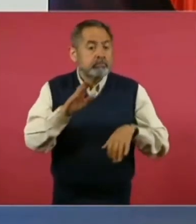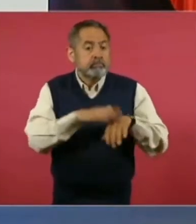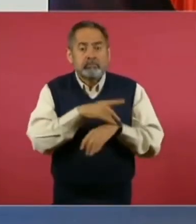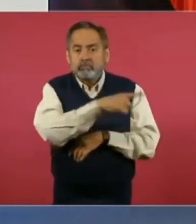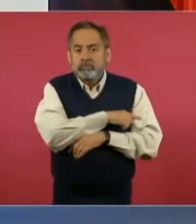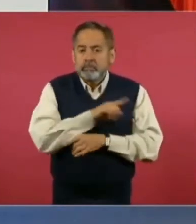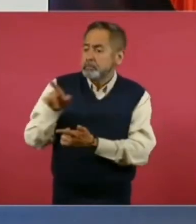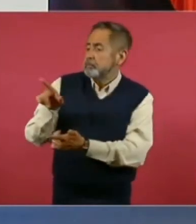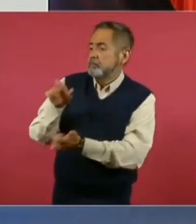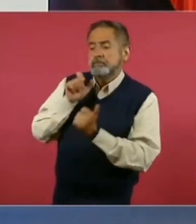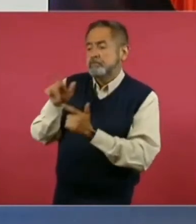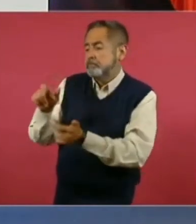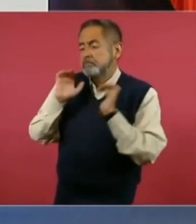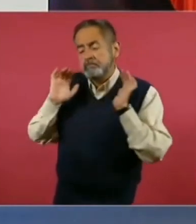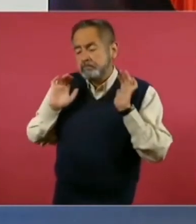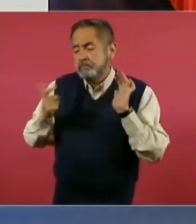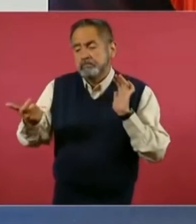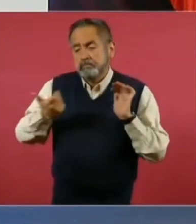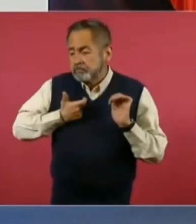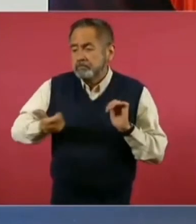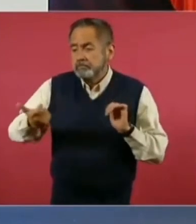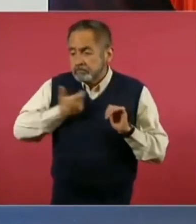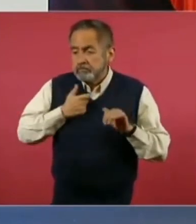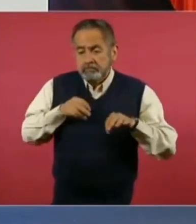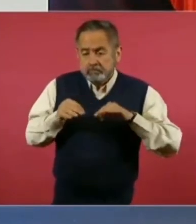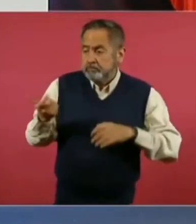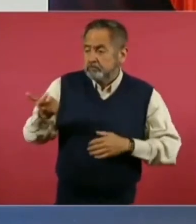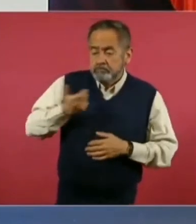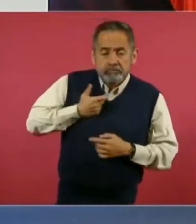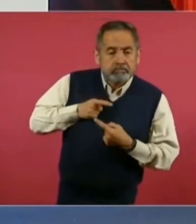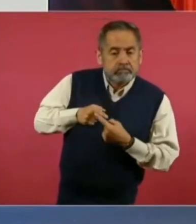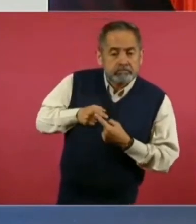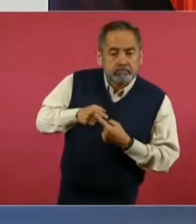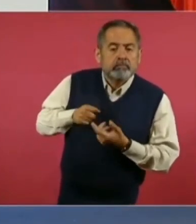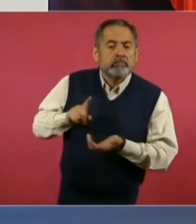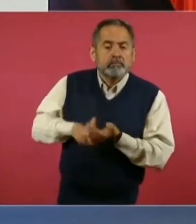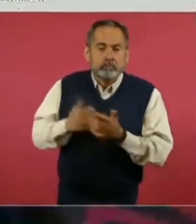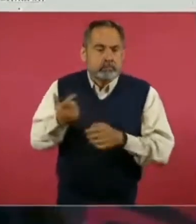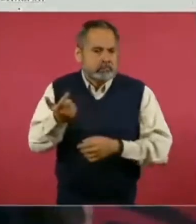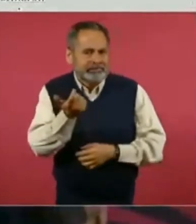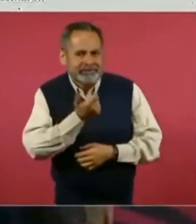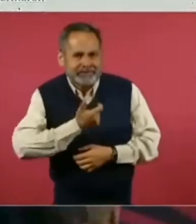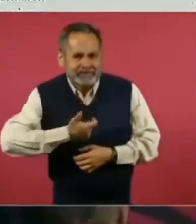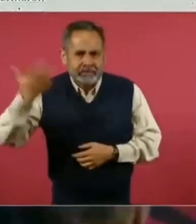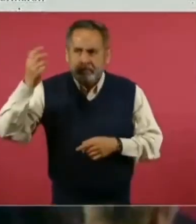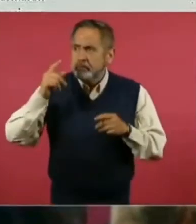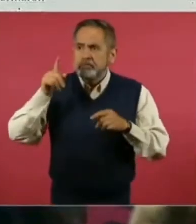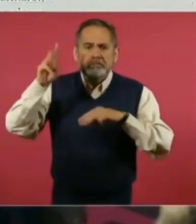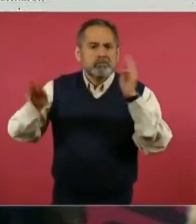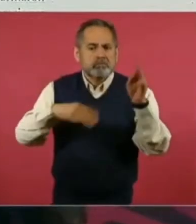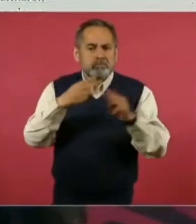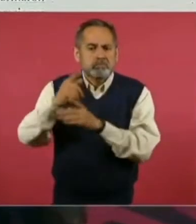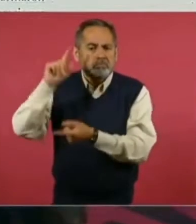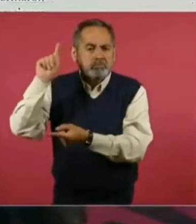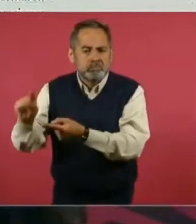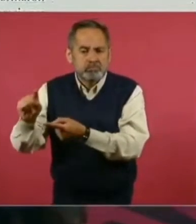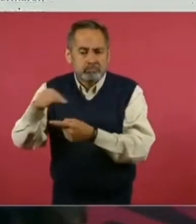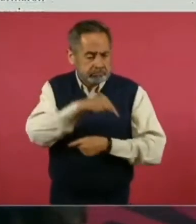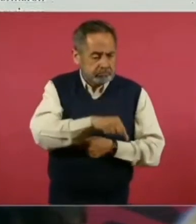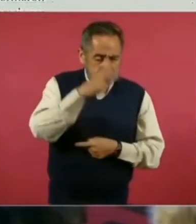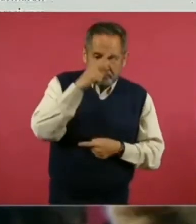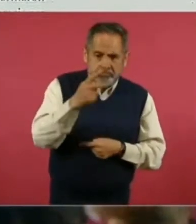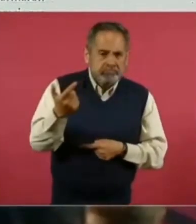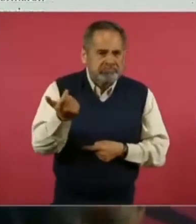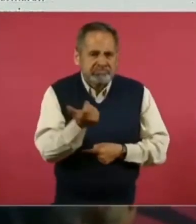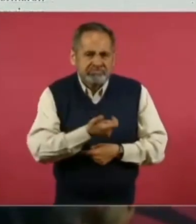cobraban a los trabajadores por manejar sus pensiones eran de las más altas del mundo.